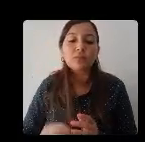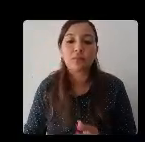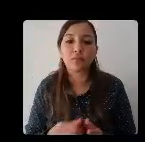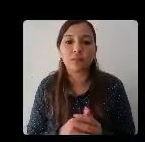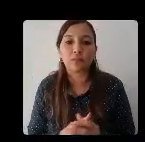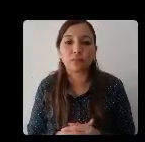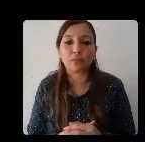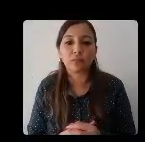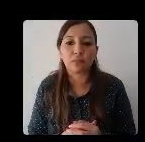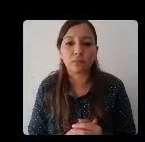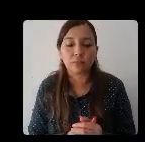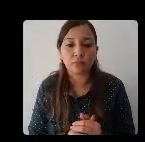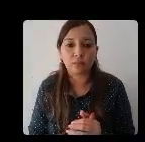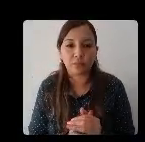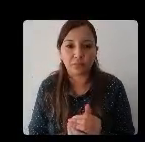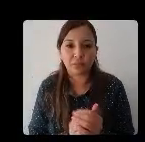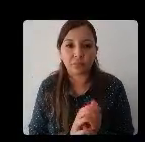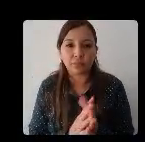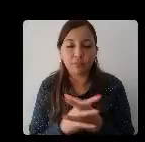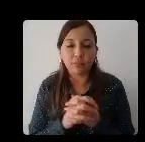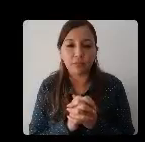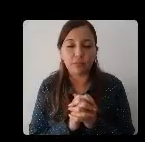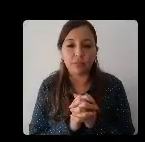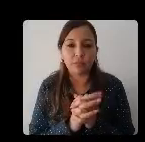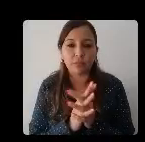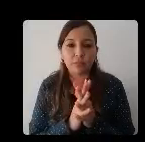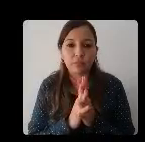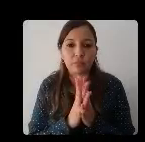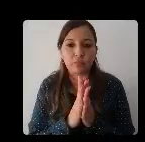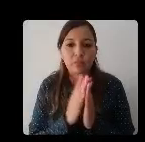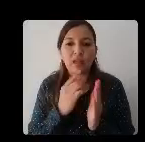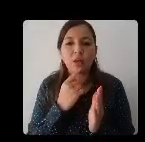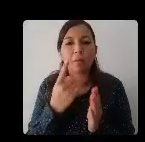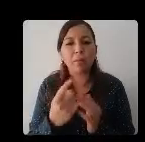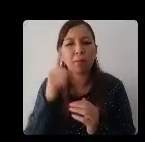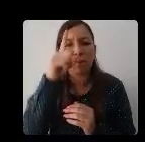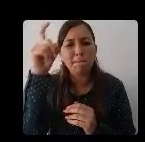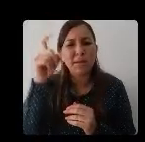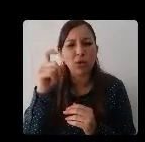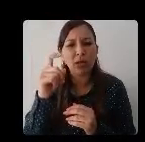buscan? Ah, bueno, nos pueden buscar como